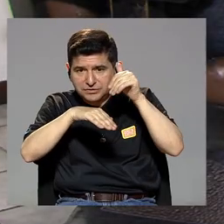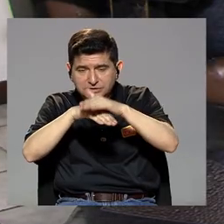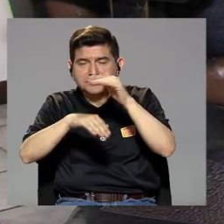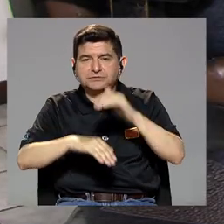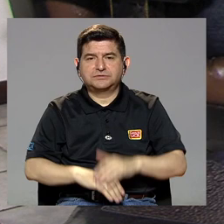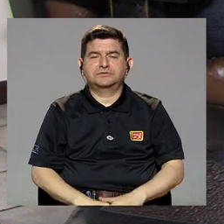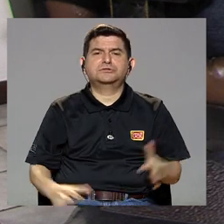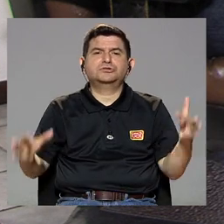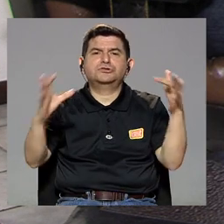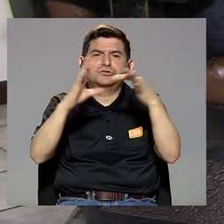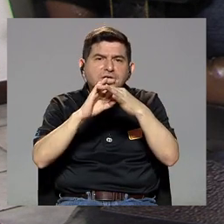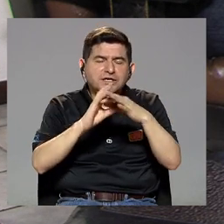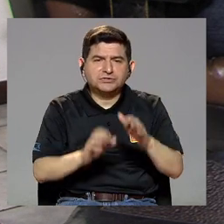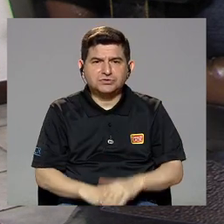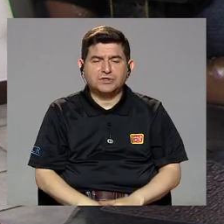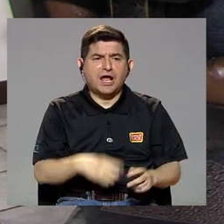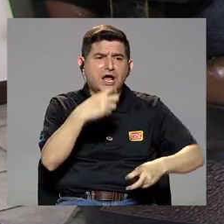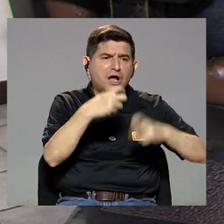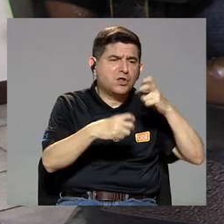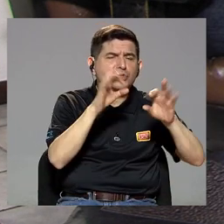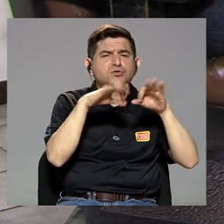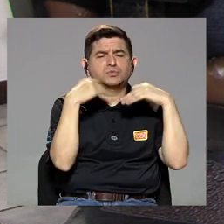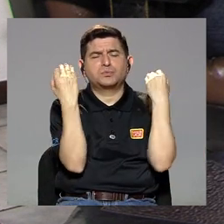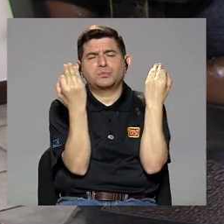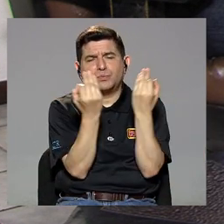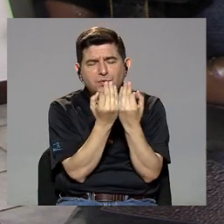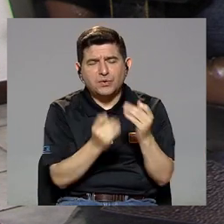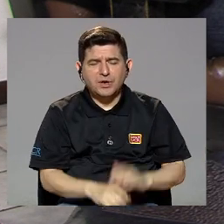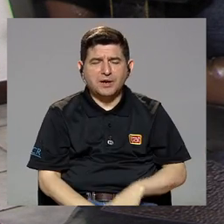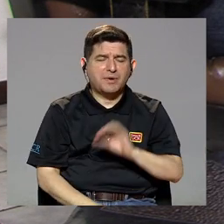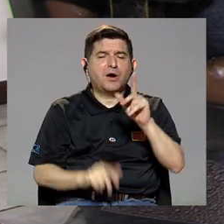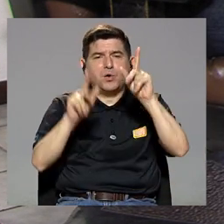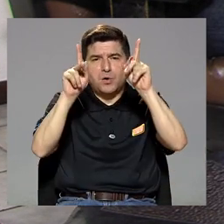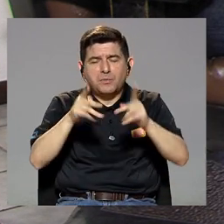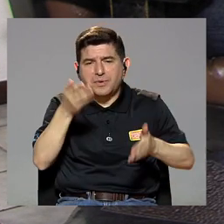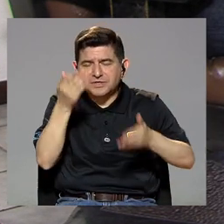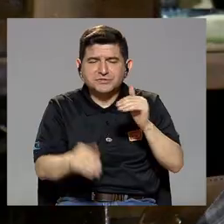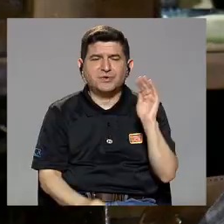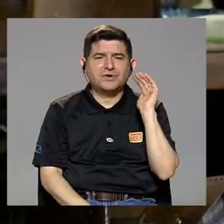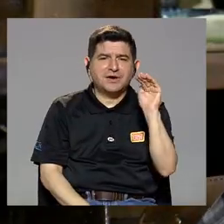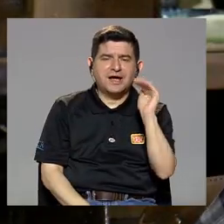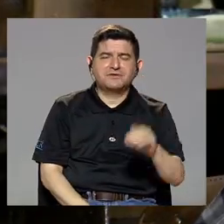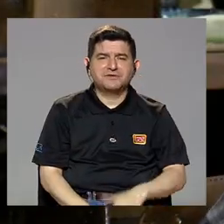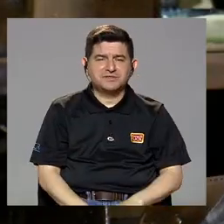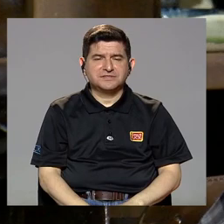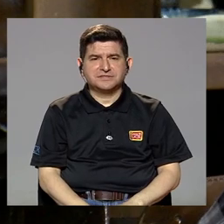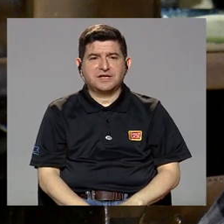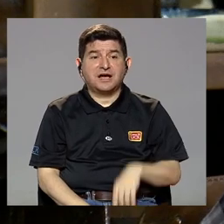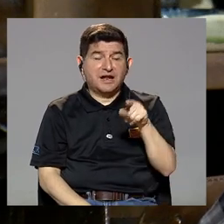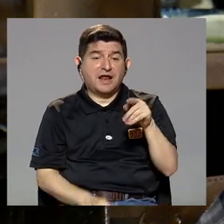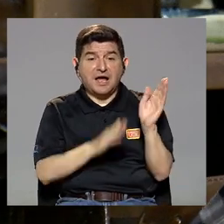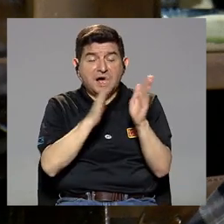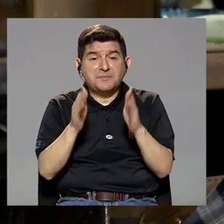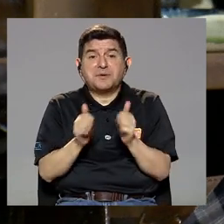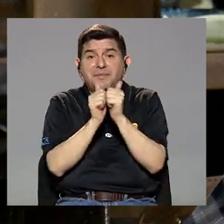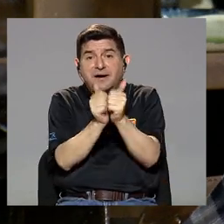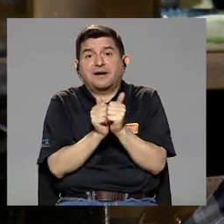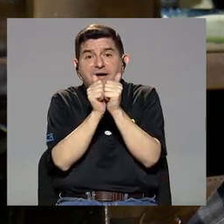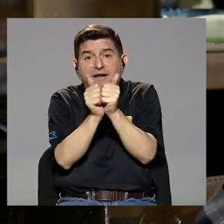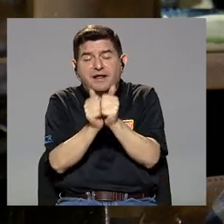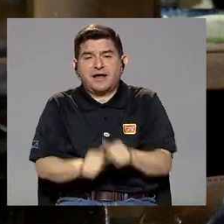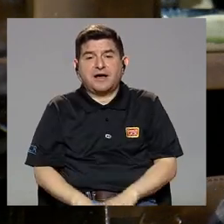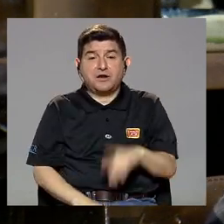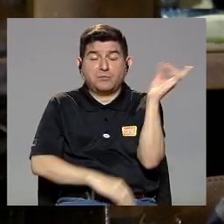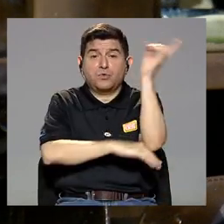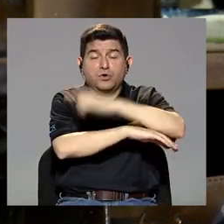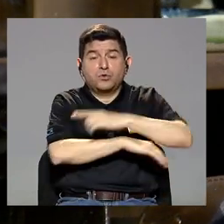y sobre problemas familiares o fulano de tal que avisaba que iba a llegar que le tienen listo el caballo porque iba a llegar tal